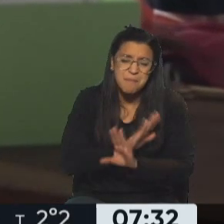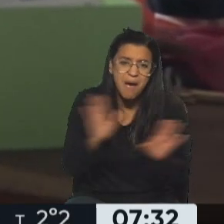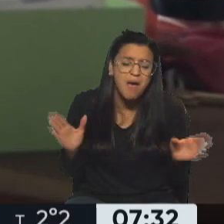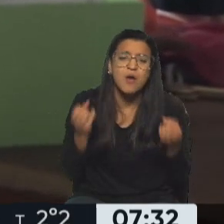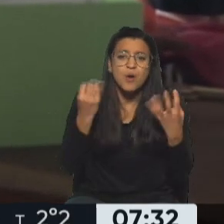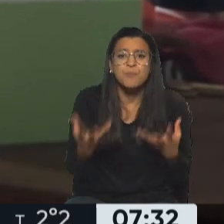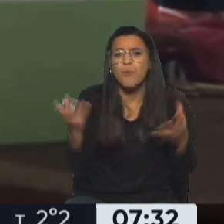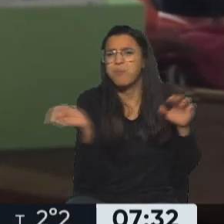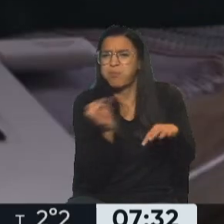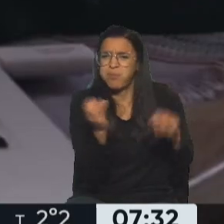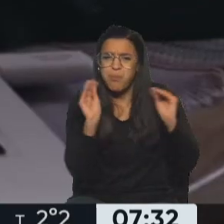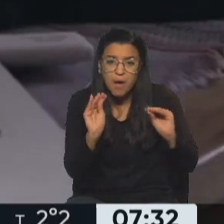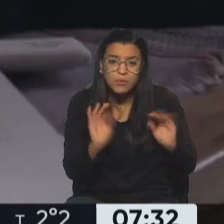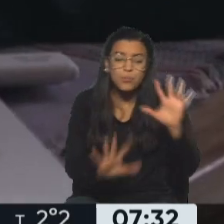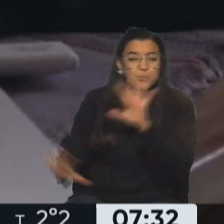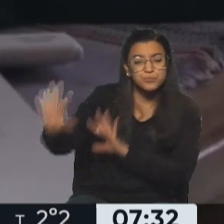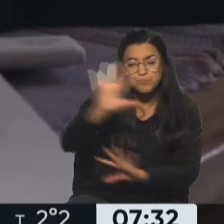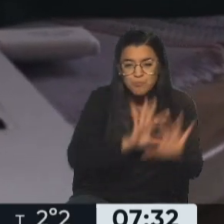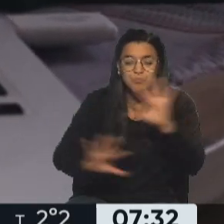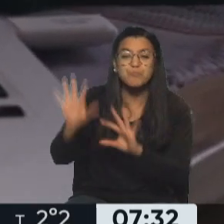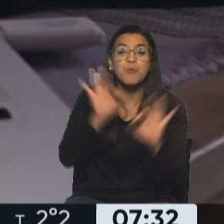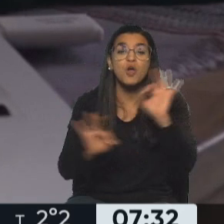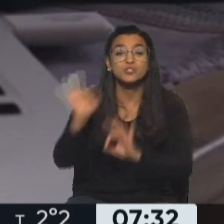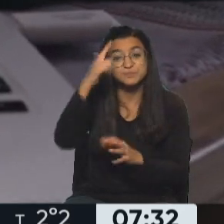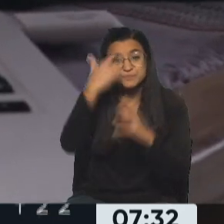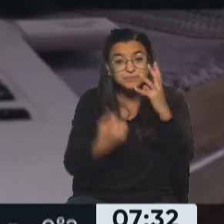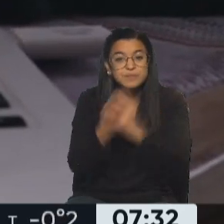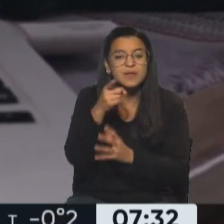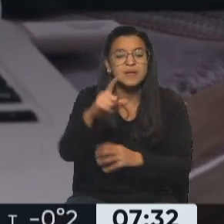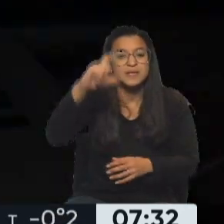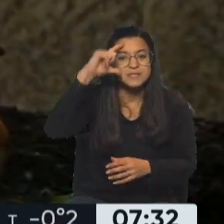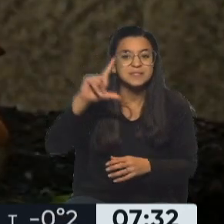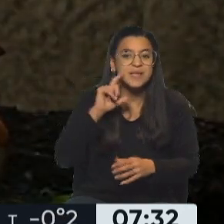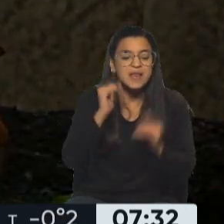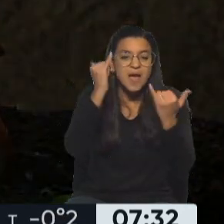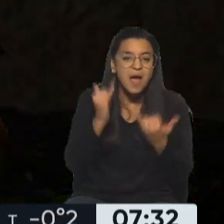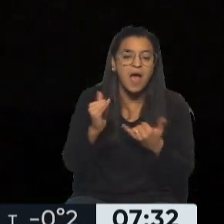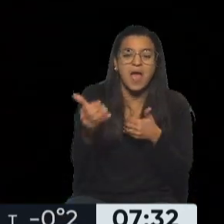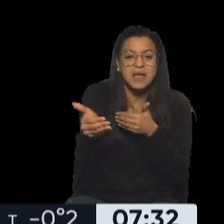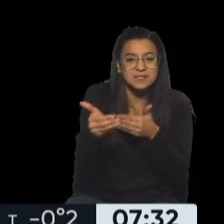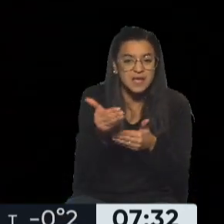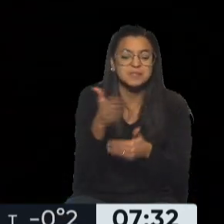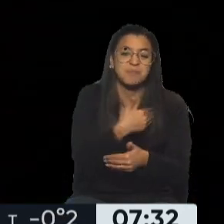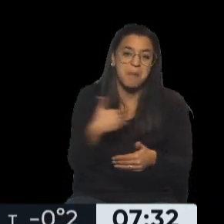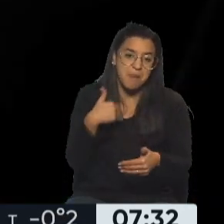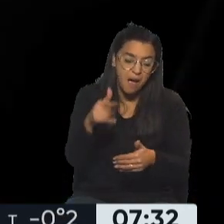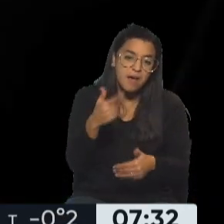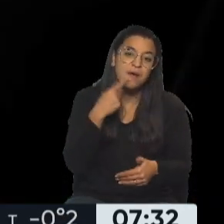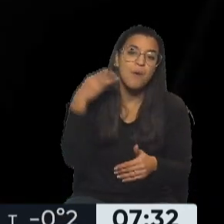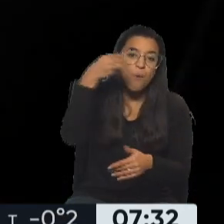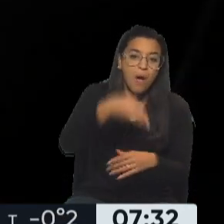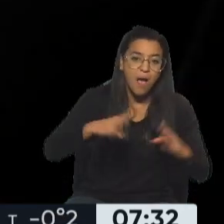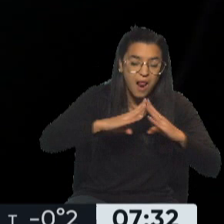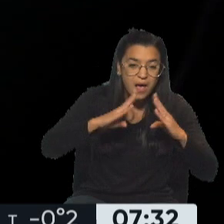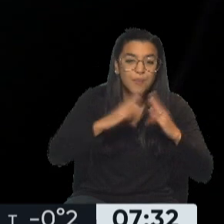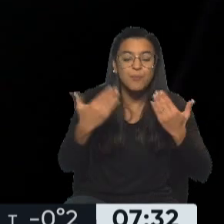proceso de creación de este proyecto Diógenes, como lo llama, Celia tiene obligadamente un acercamiento con su madre, yendo a la casa de